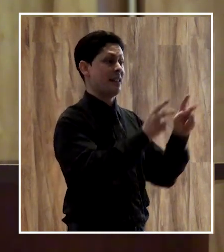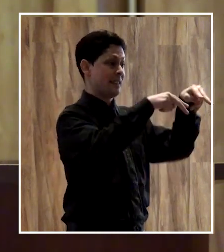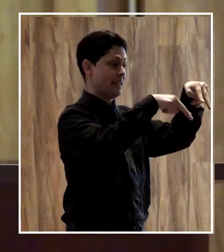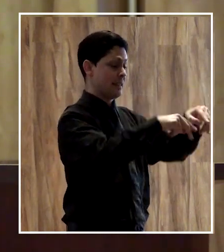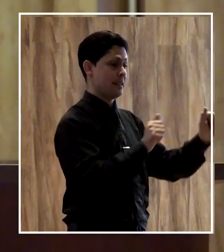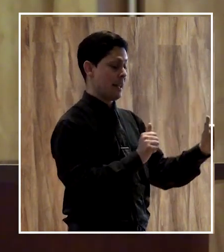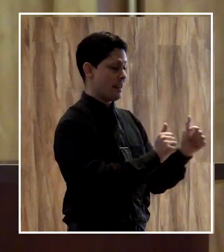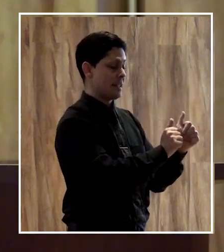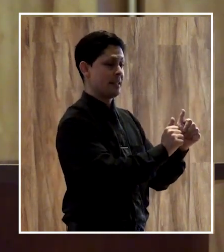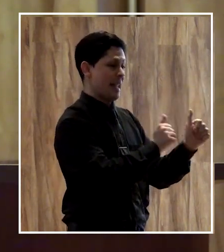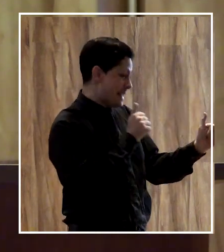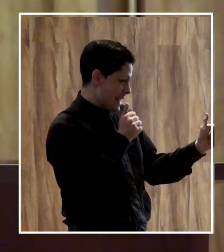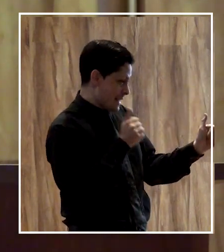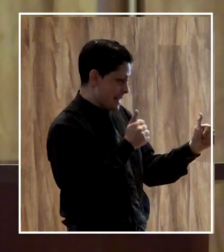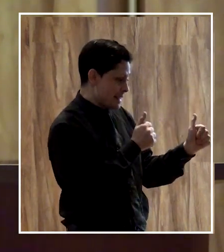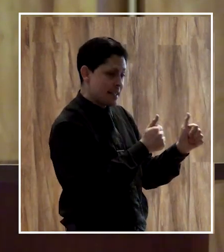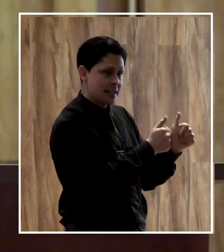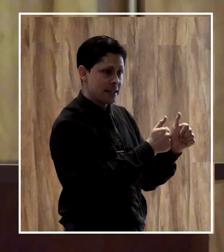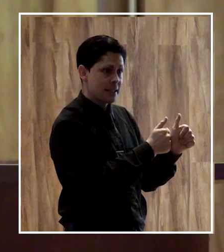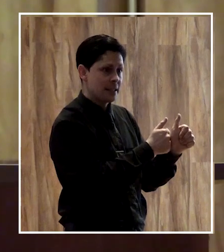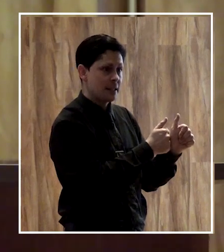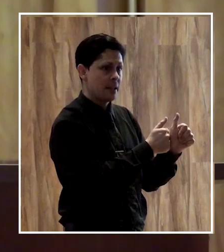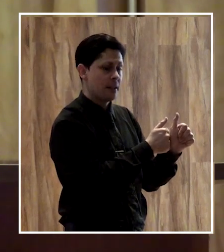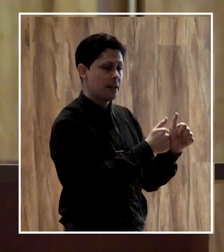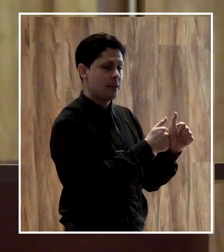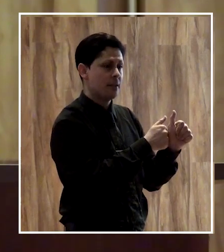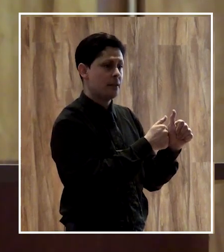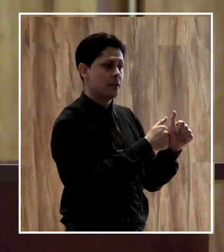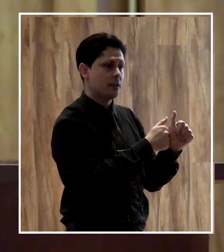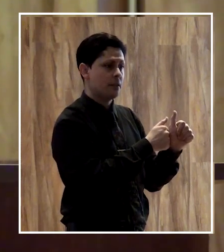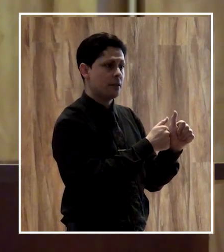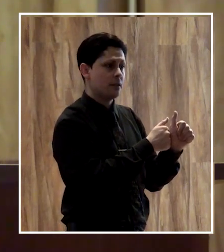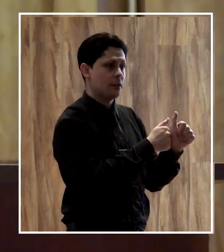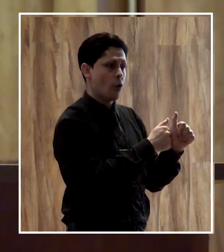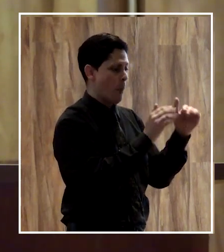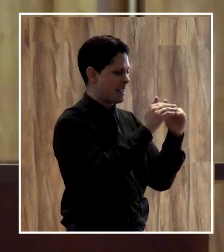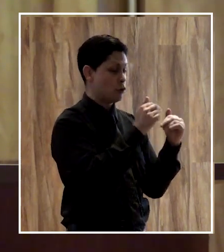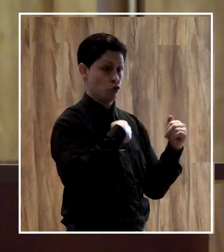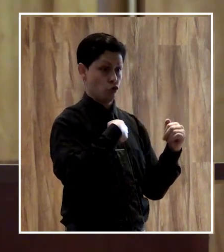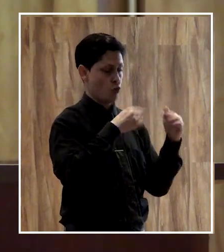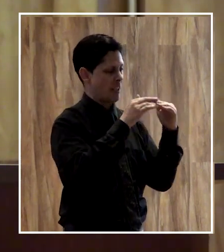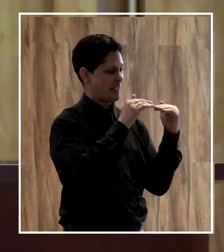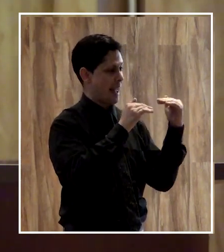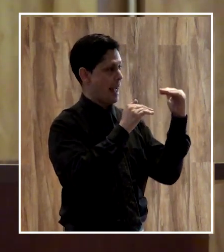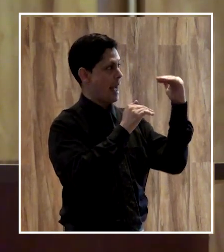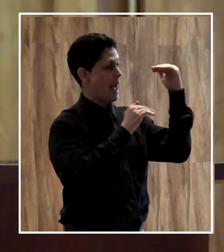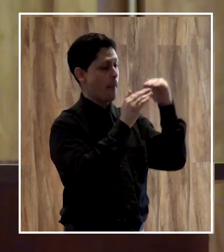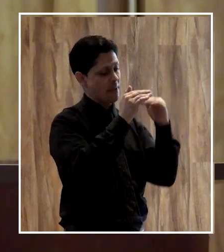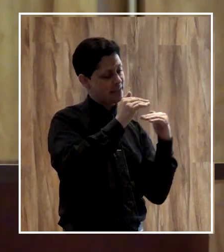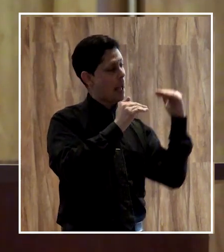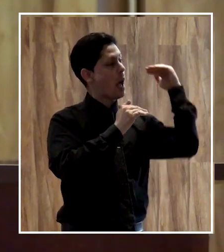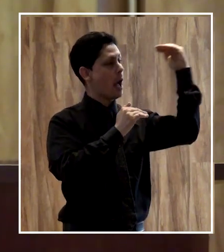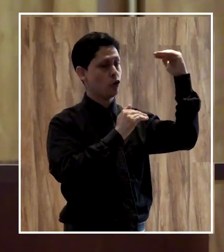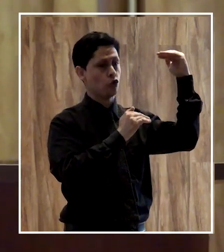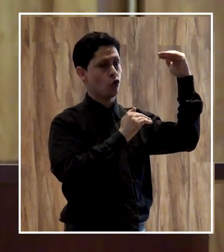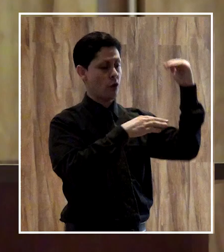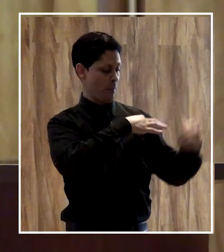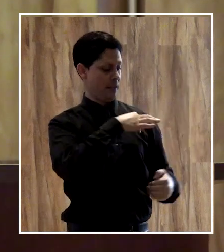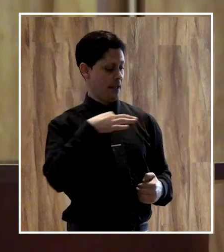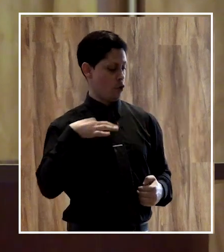años de haber estado ya cerca de lo más alto del Ministerio de Educación,